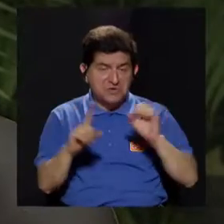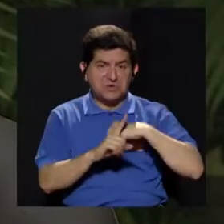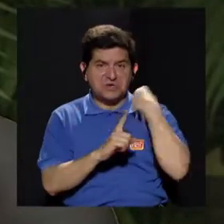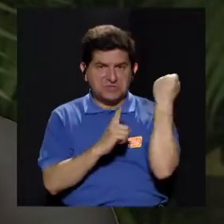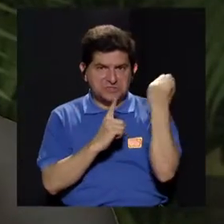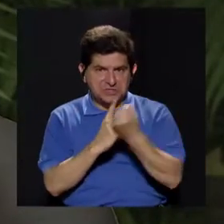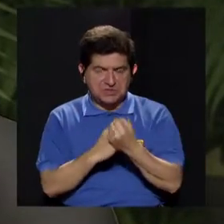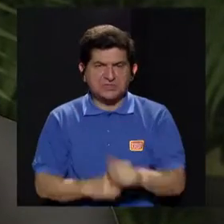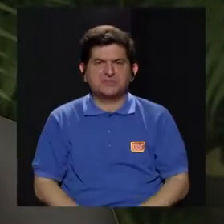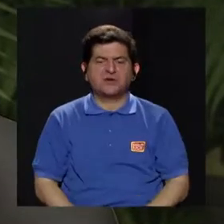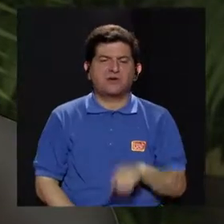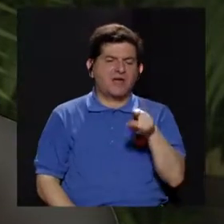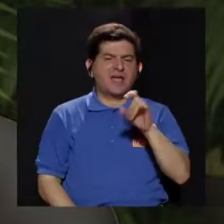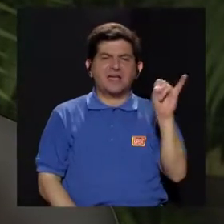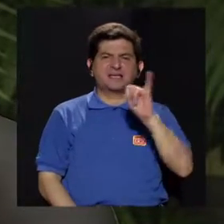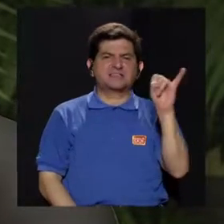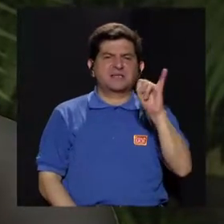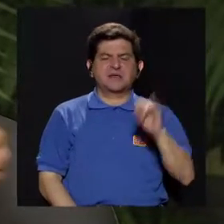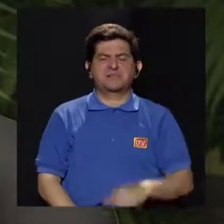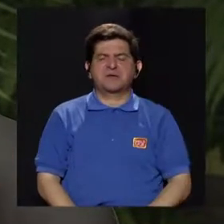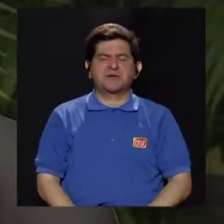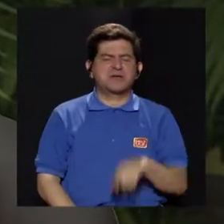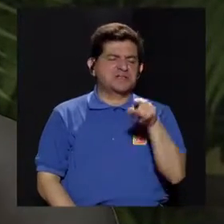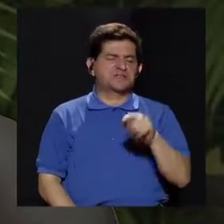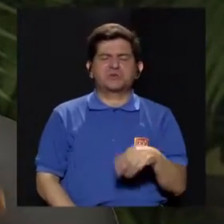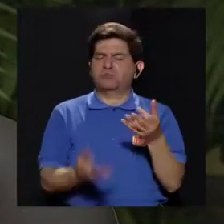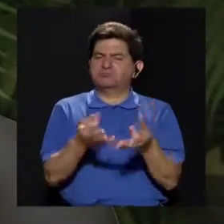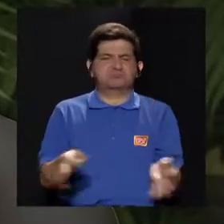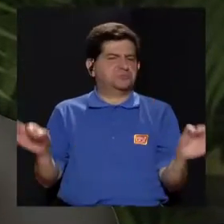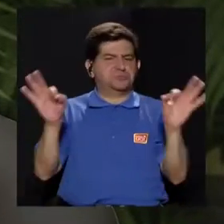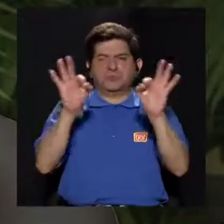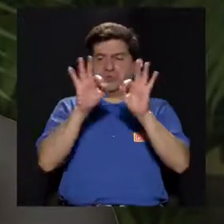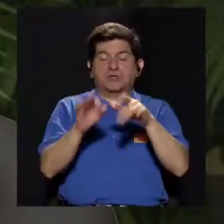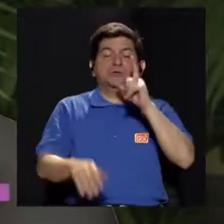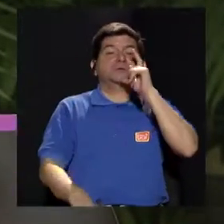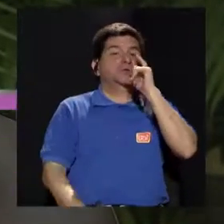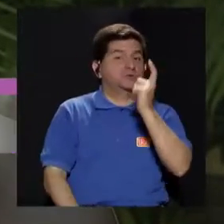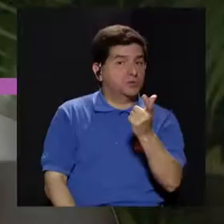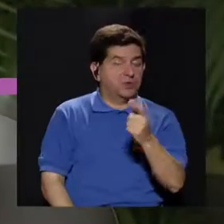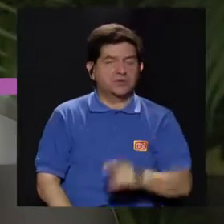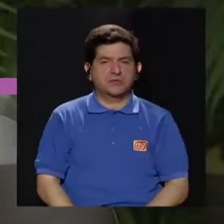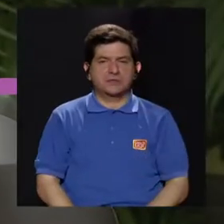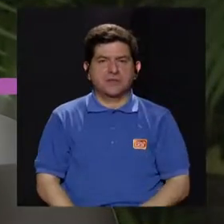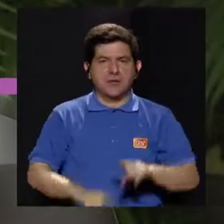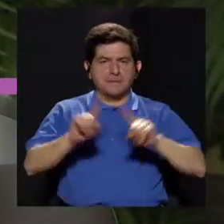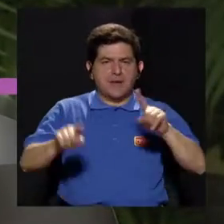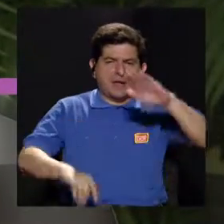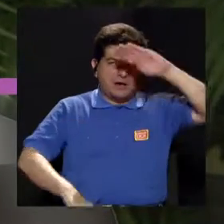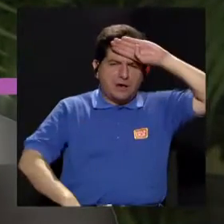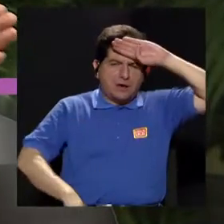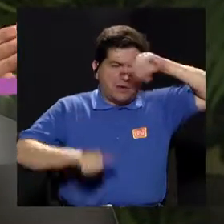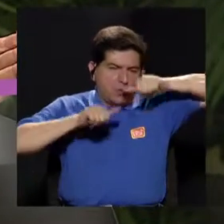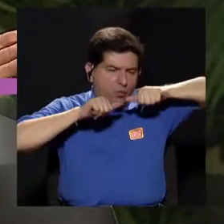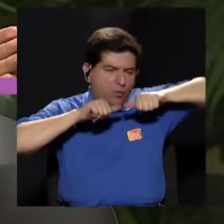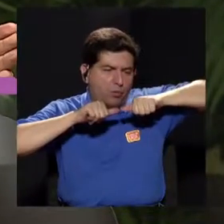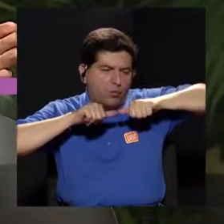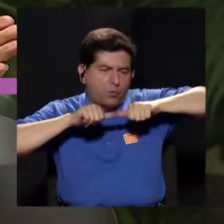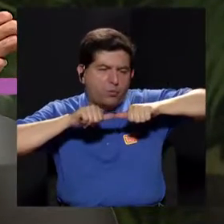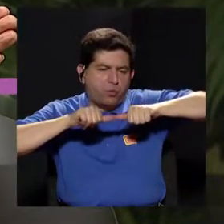son infecciones banales, afortunadamente. La fiebre